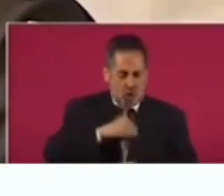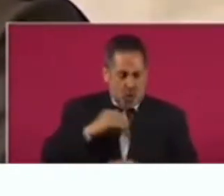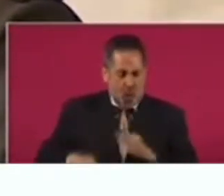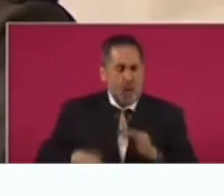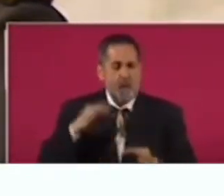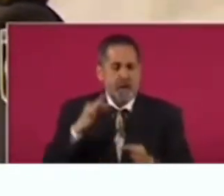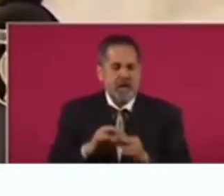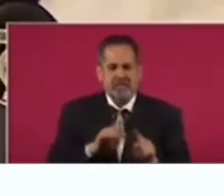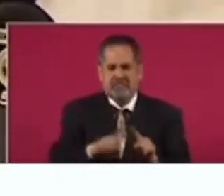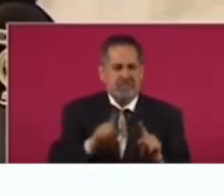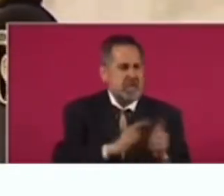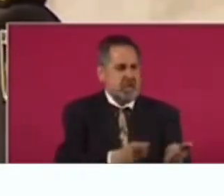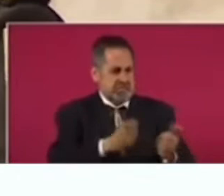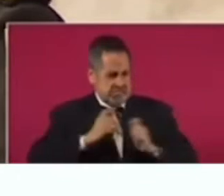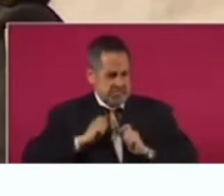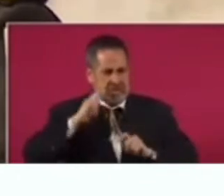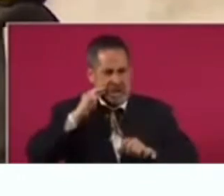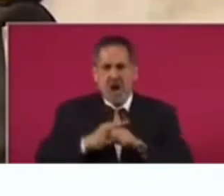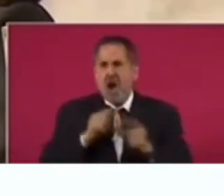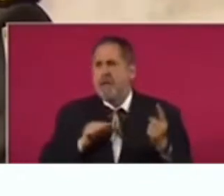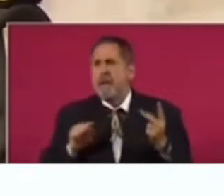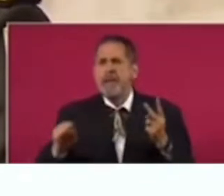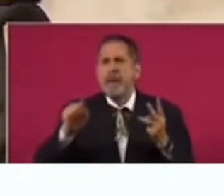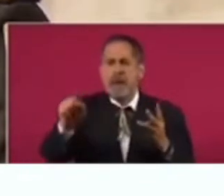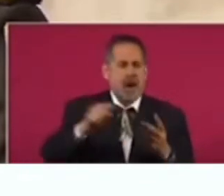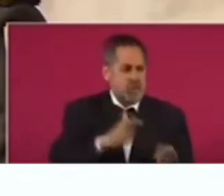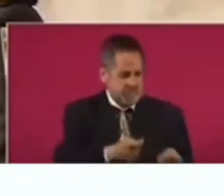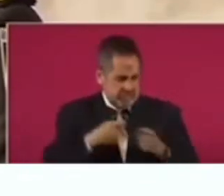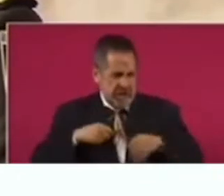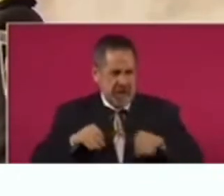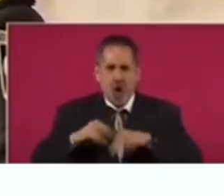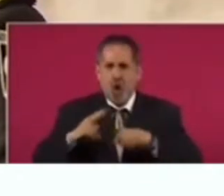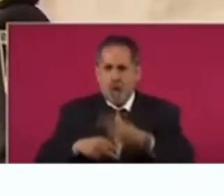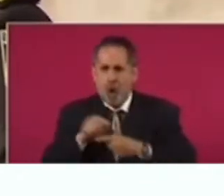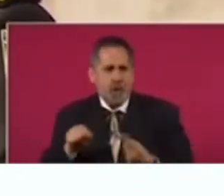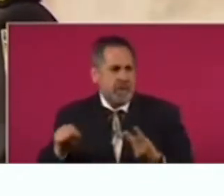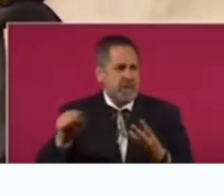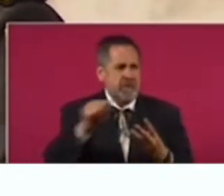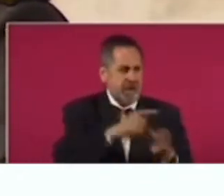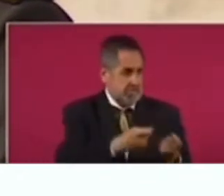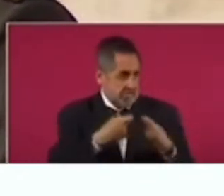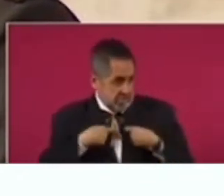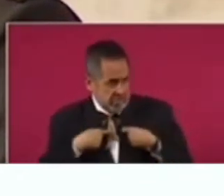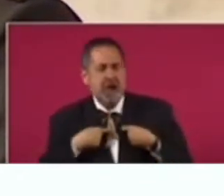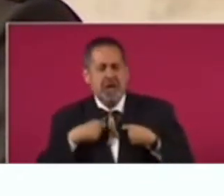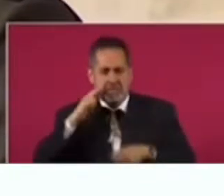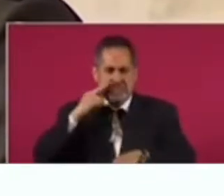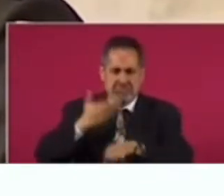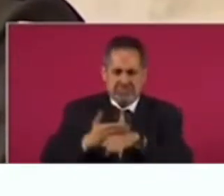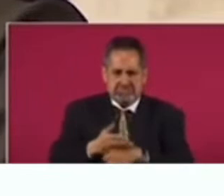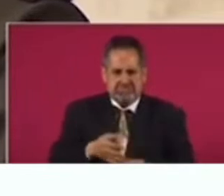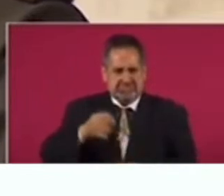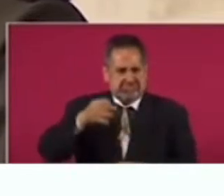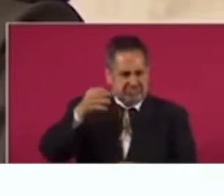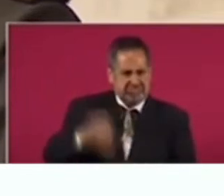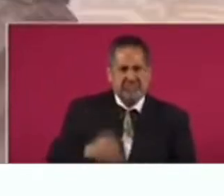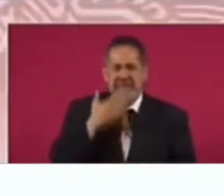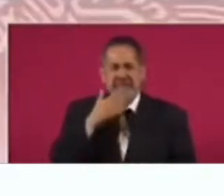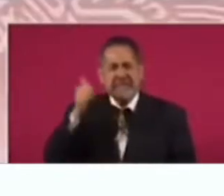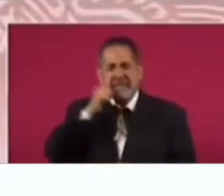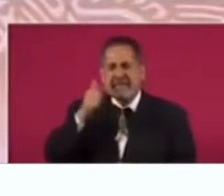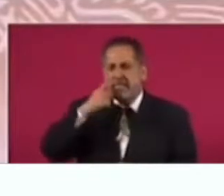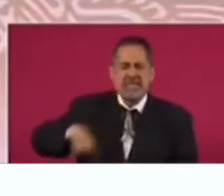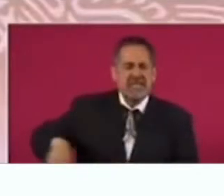las múltiples misiones, funciones y tareas encomendadas actúan en